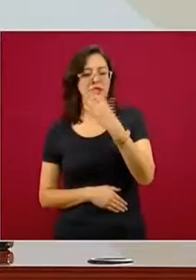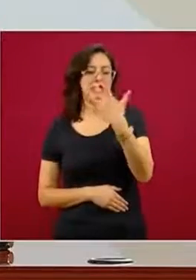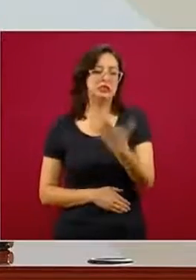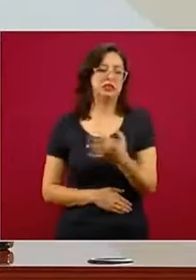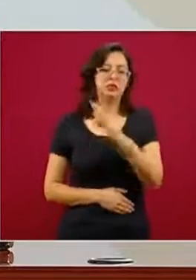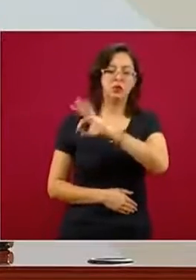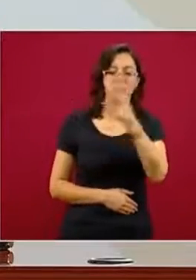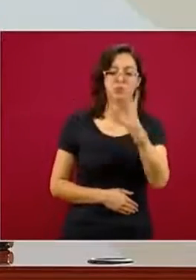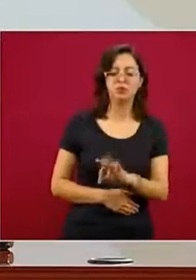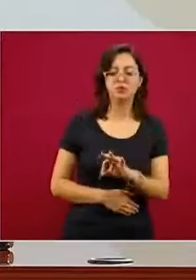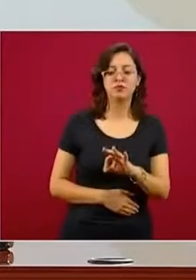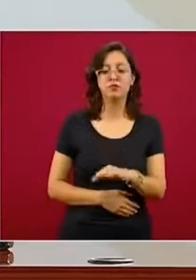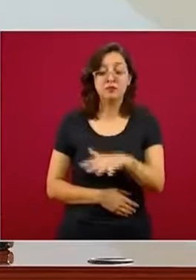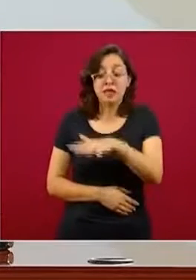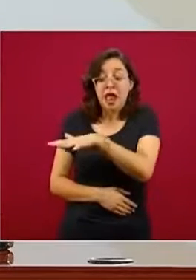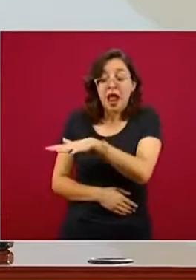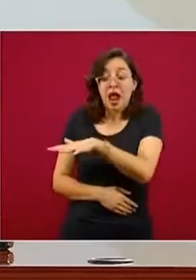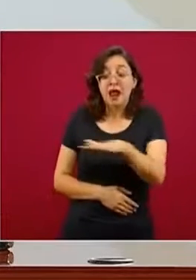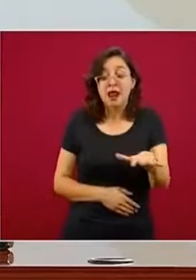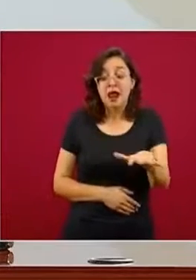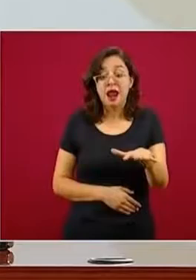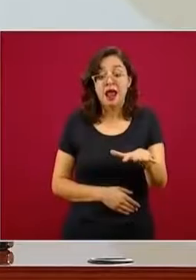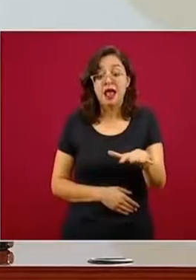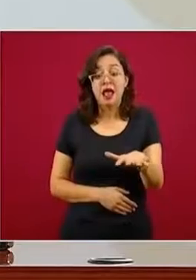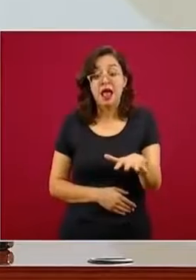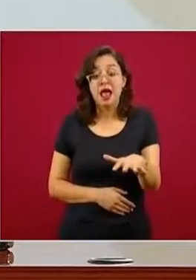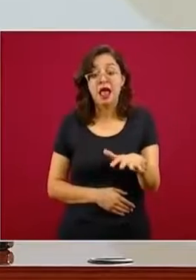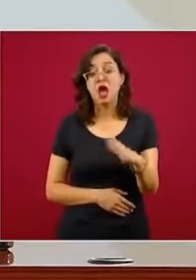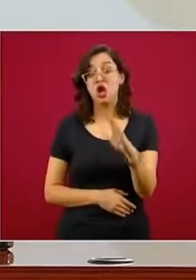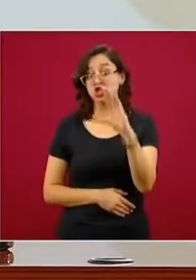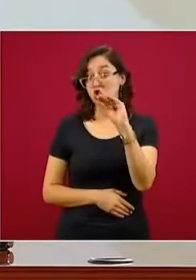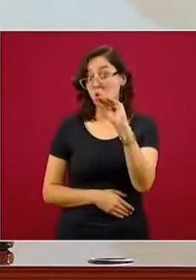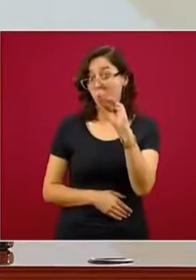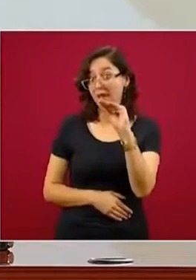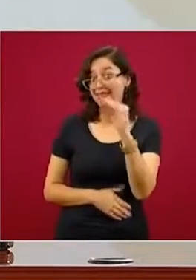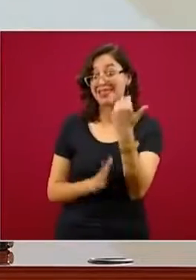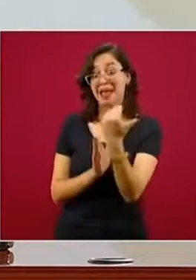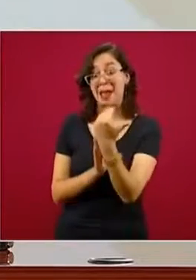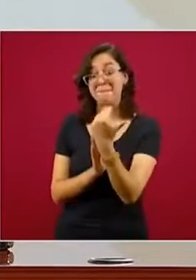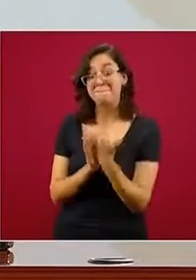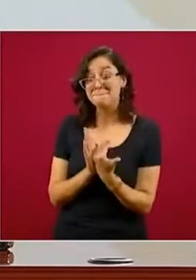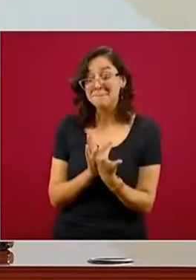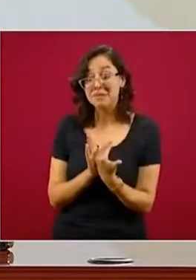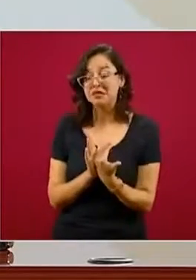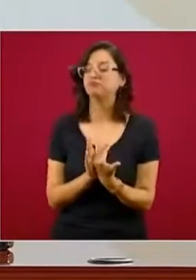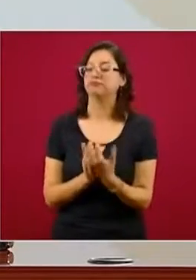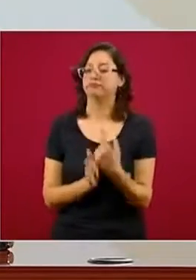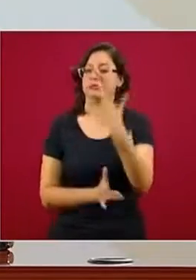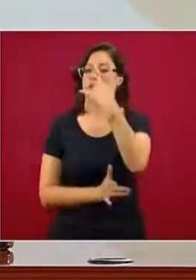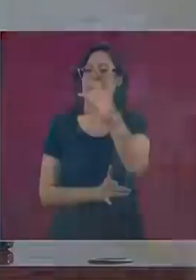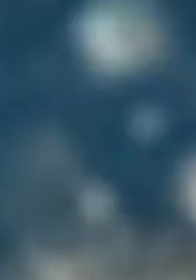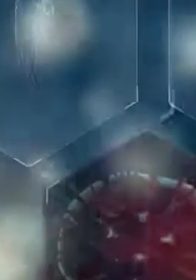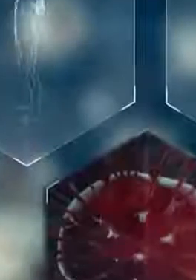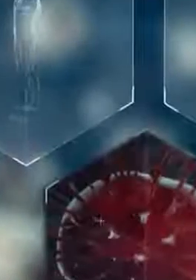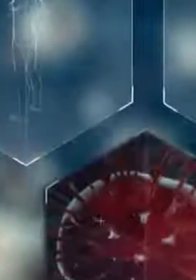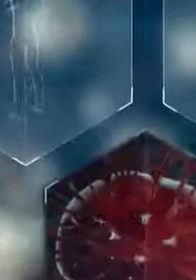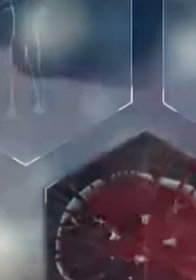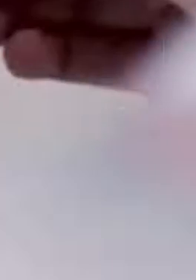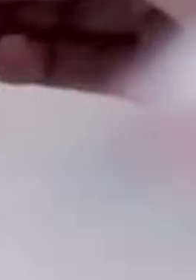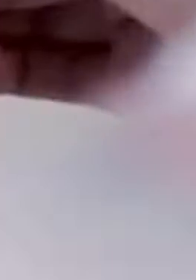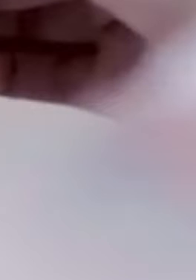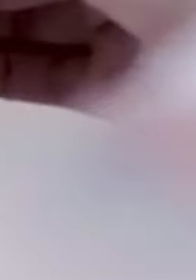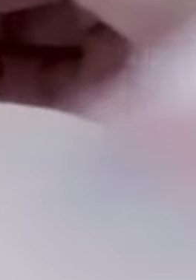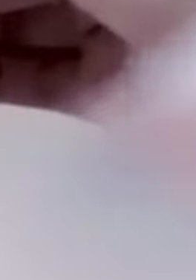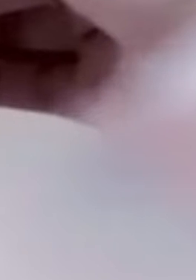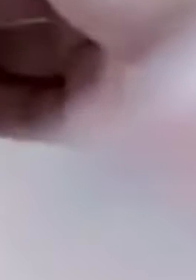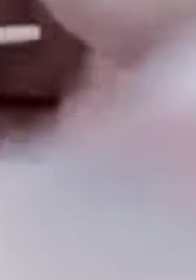95%, y en general, por debajo de 90, se considera anormal.